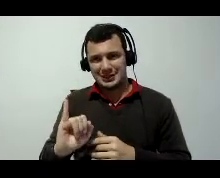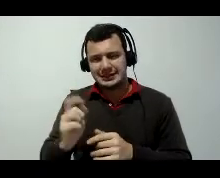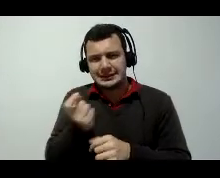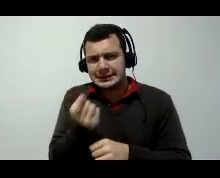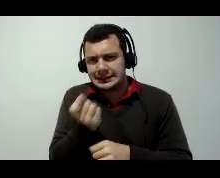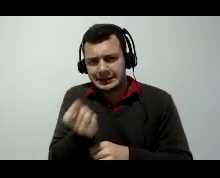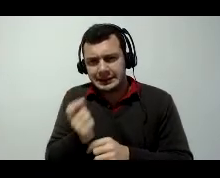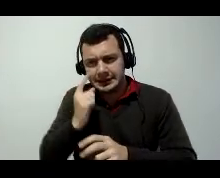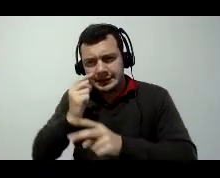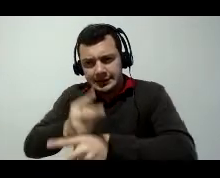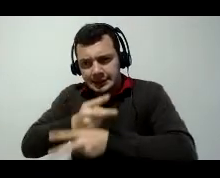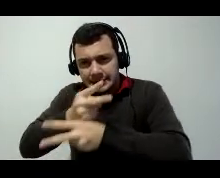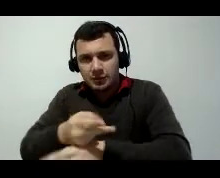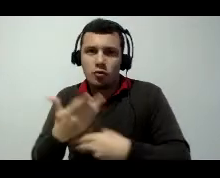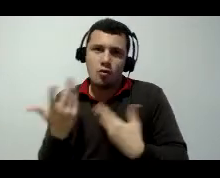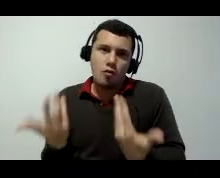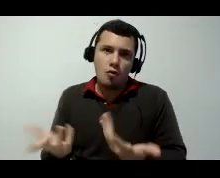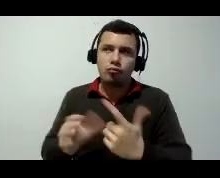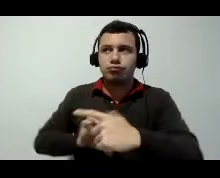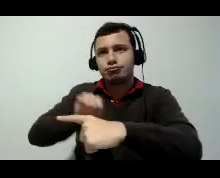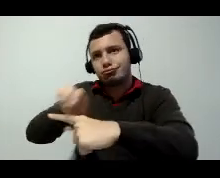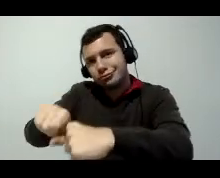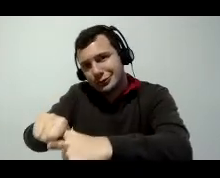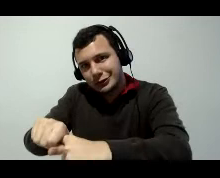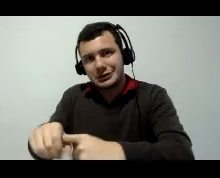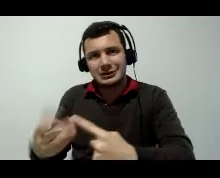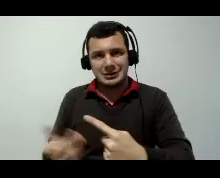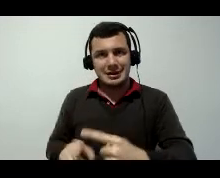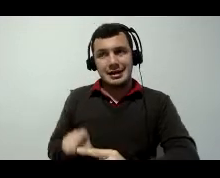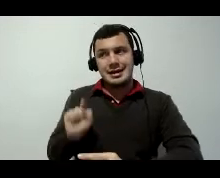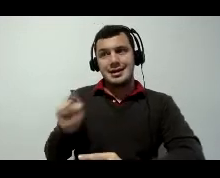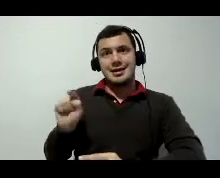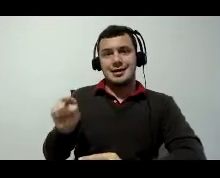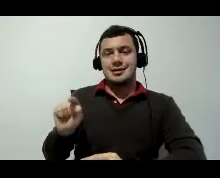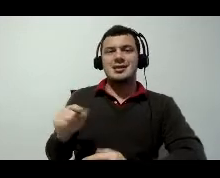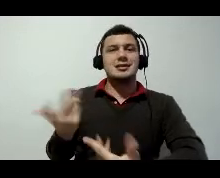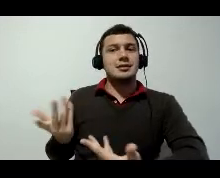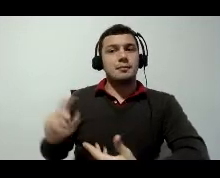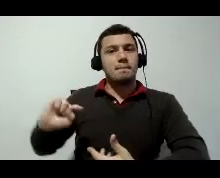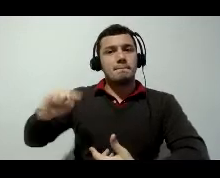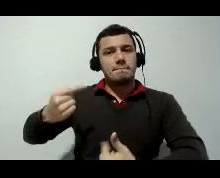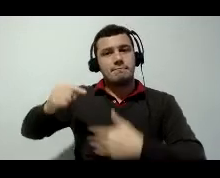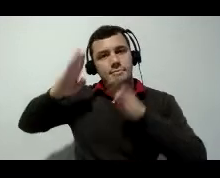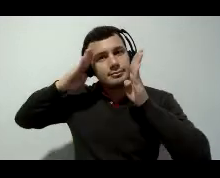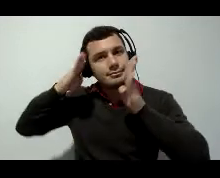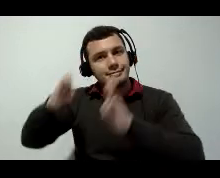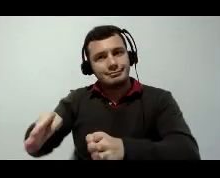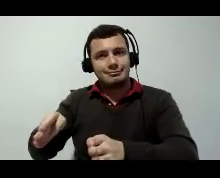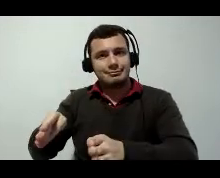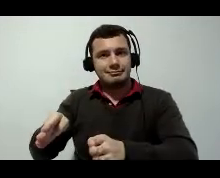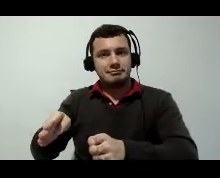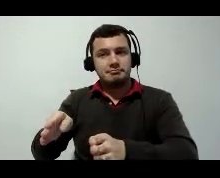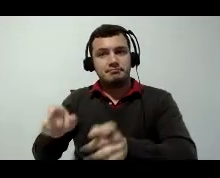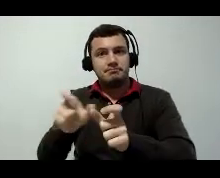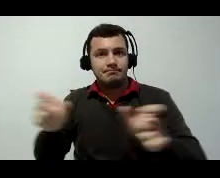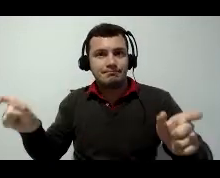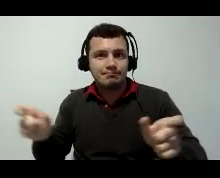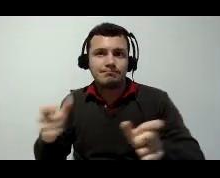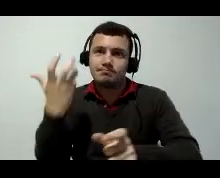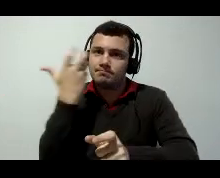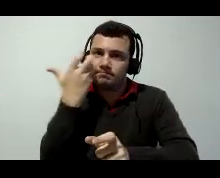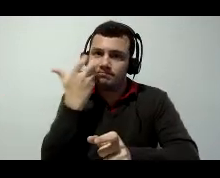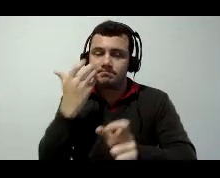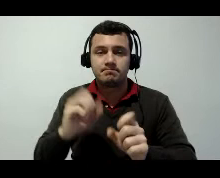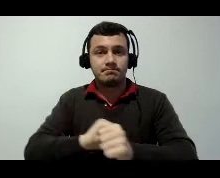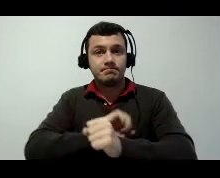consulta externa, que son lo que nosotros reconocemos hoy como esa primera línea de atención para estos pacientes con COVID-19,